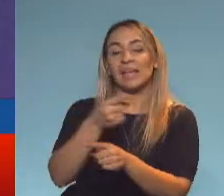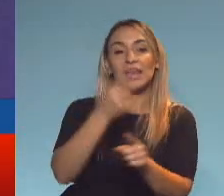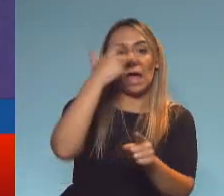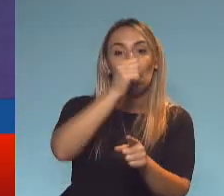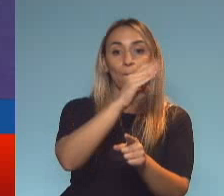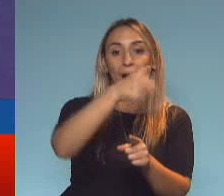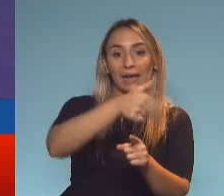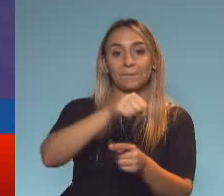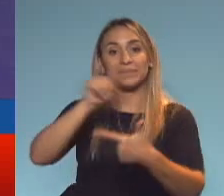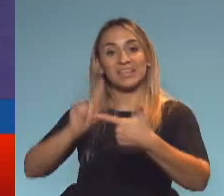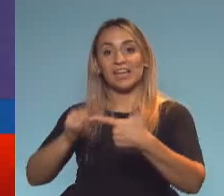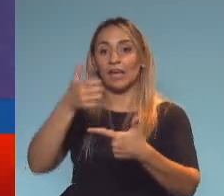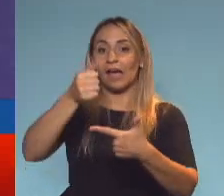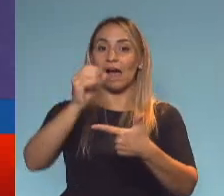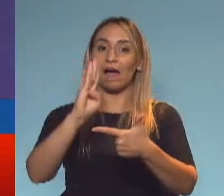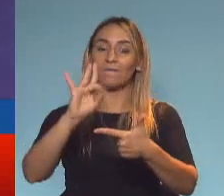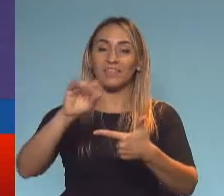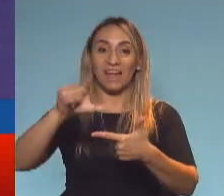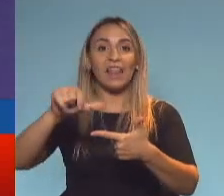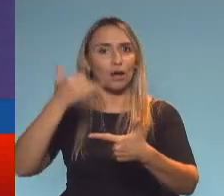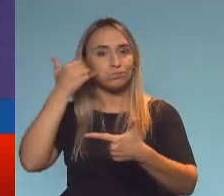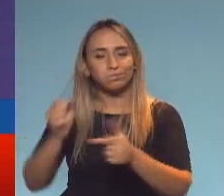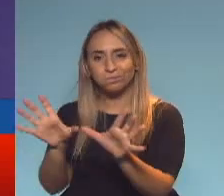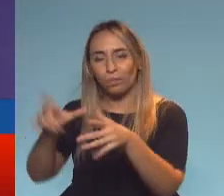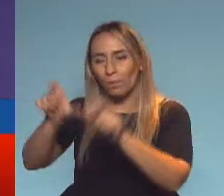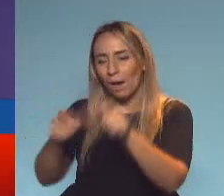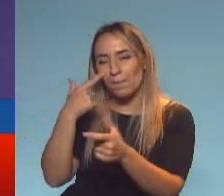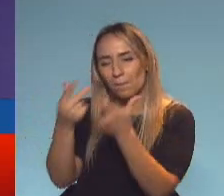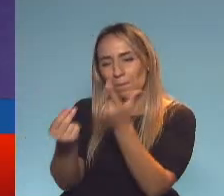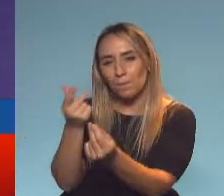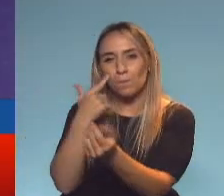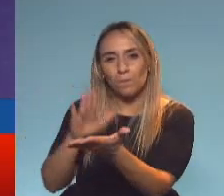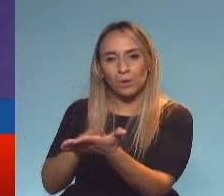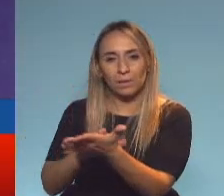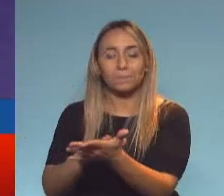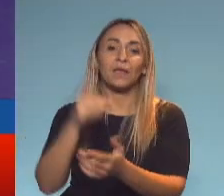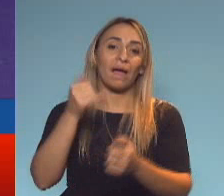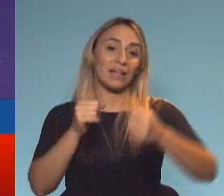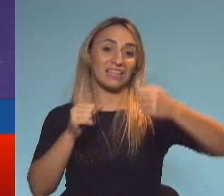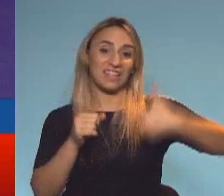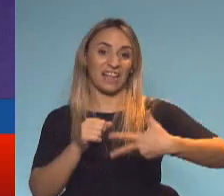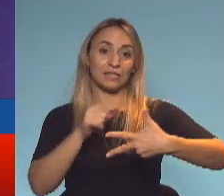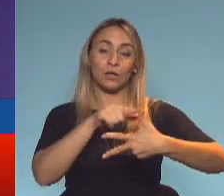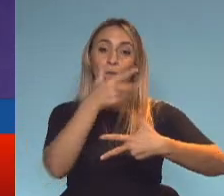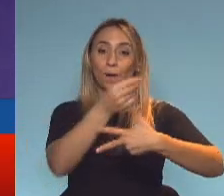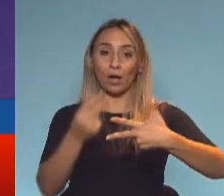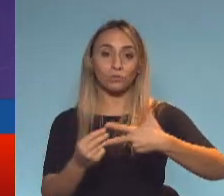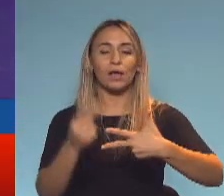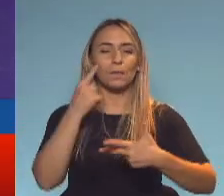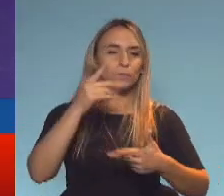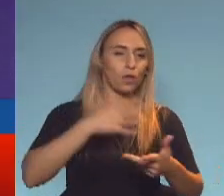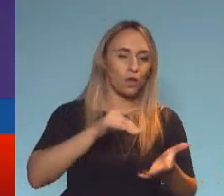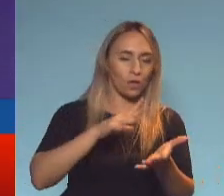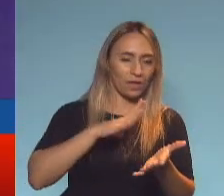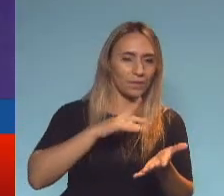Cuba y Guantánamo. Bien. Después tenemos 3 vacunas que están en fases anteriores de ensayo, como la Soberana 1, la Soberana